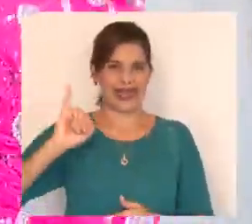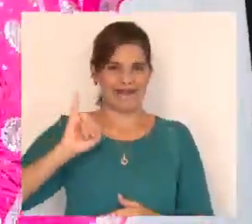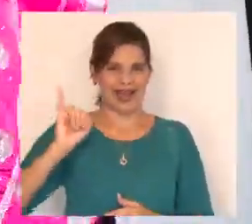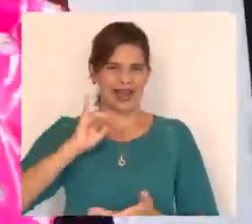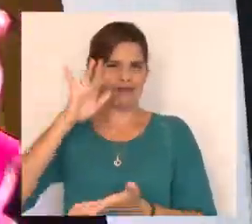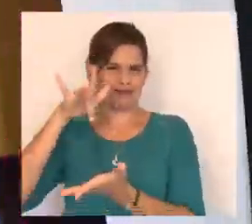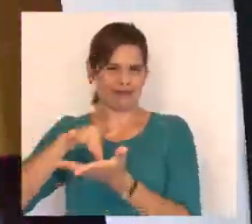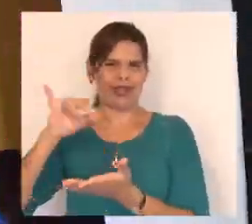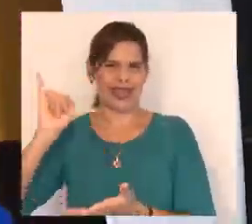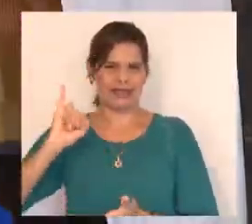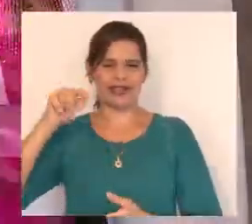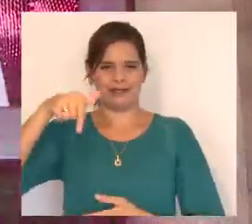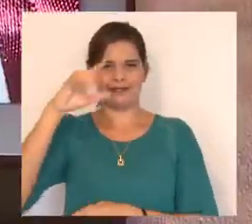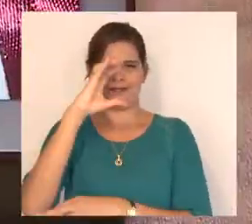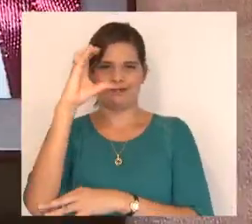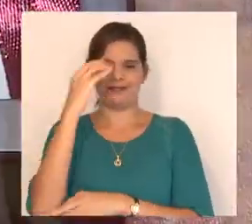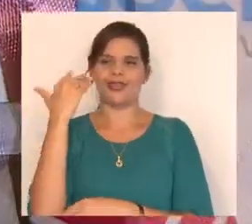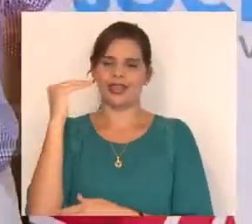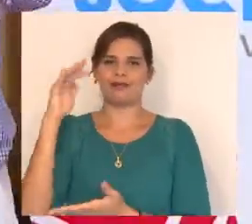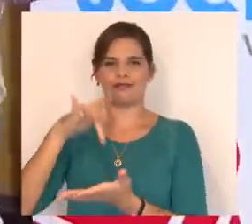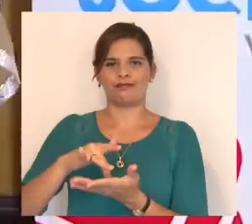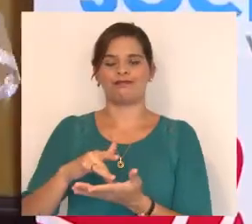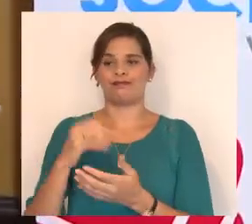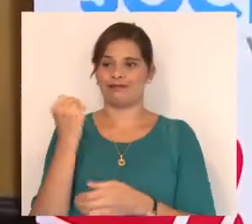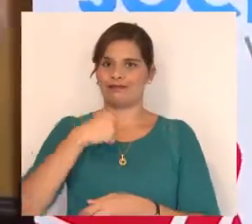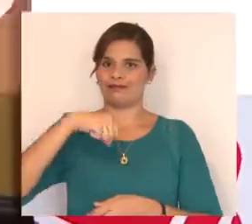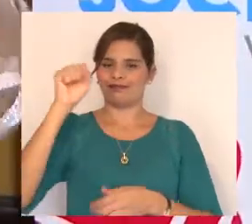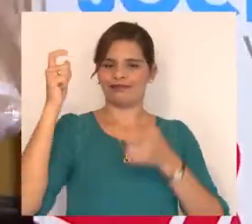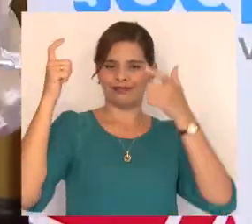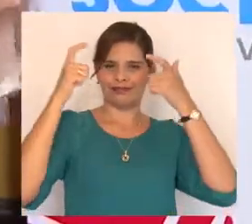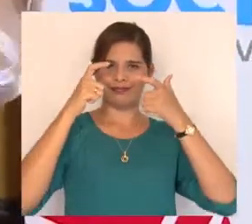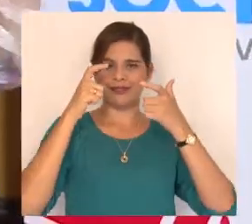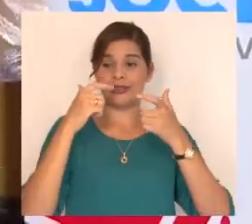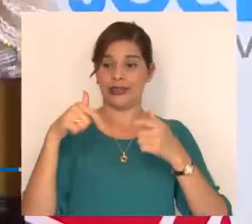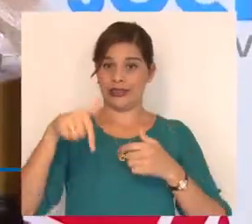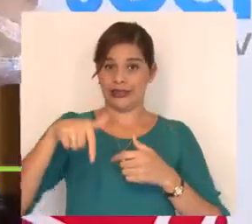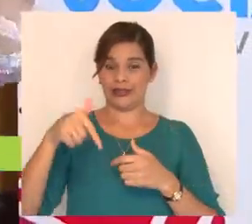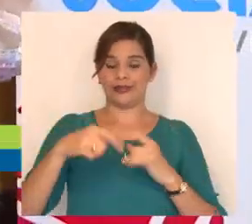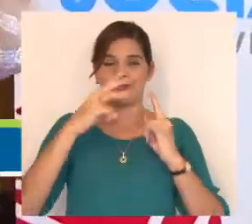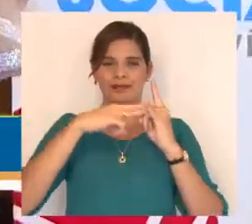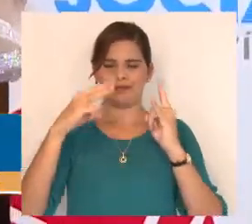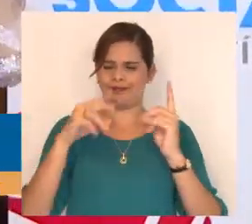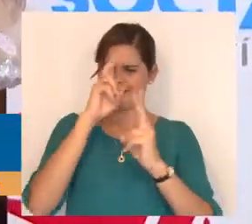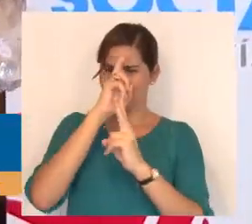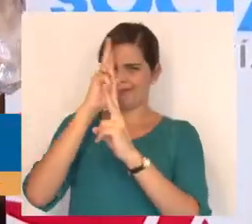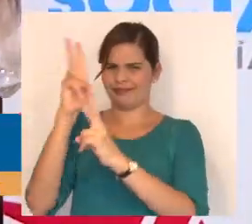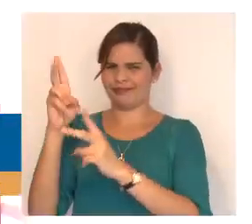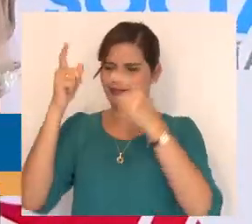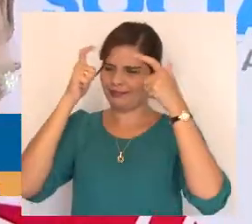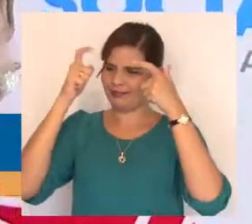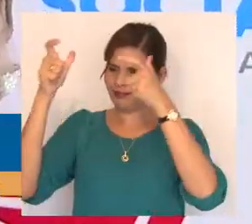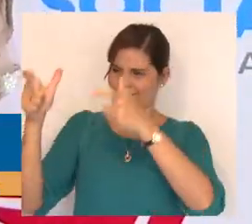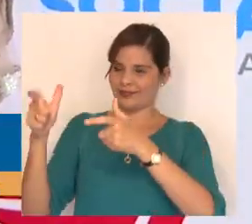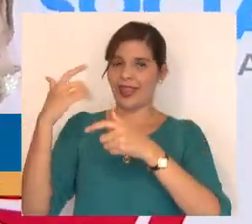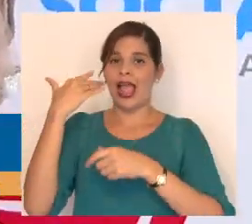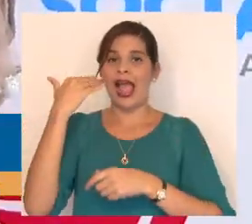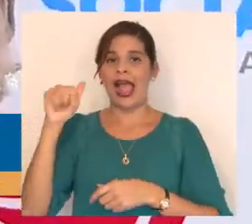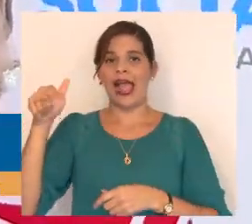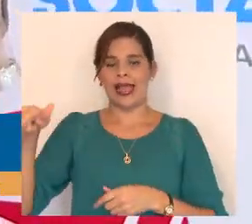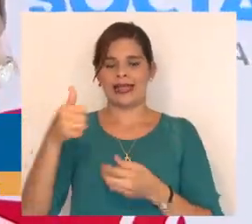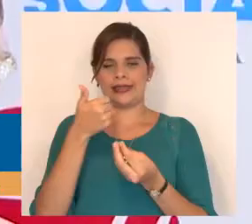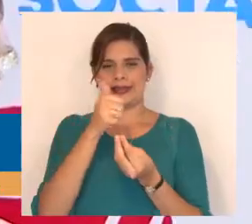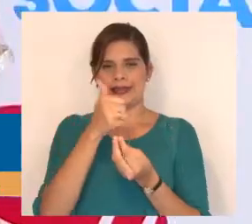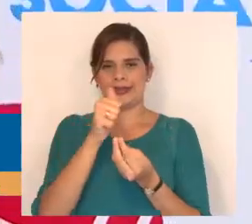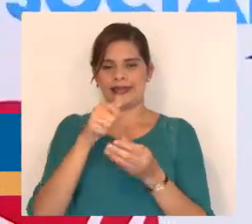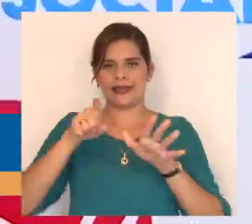nuestro rector Pablo Vera Salazar condecoró con la medalla al mérito y la excelencia cultural al estudiante de décimo semestre del programa